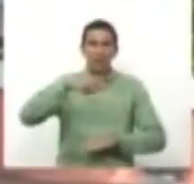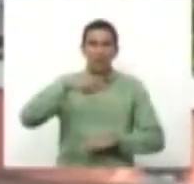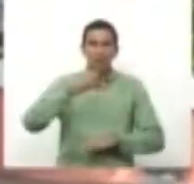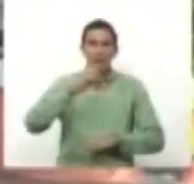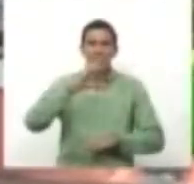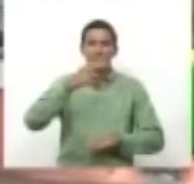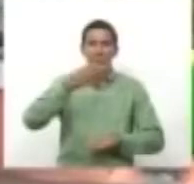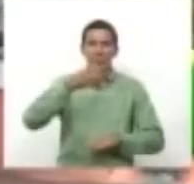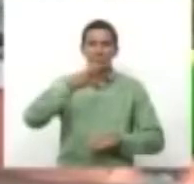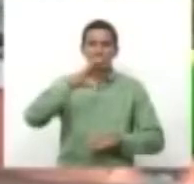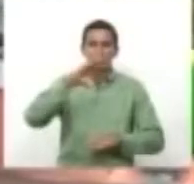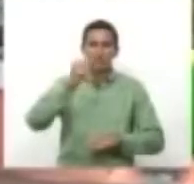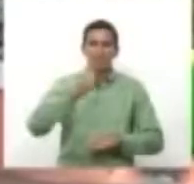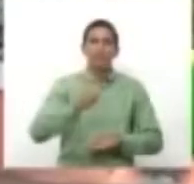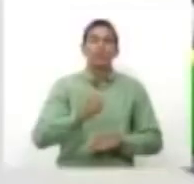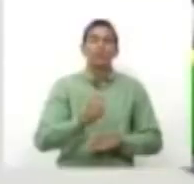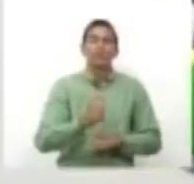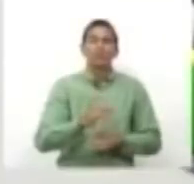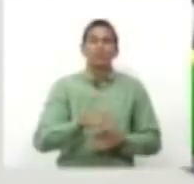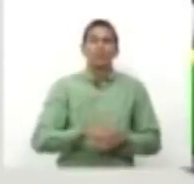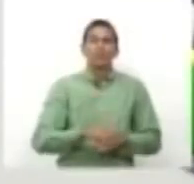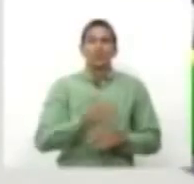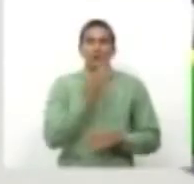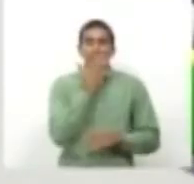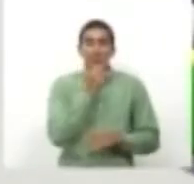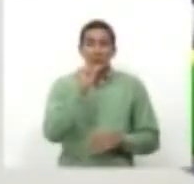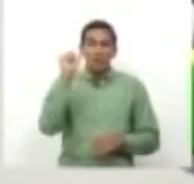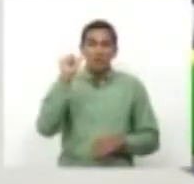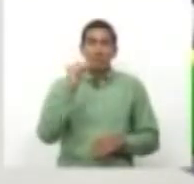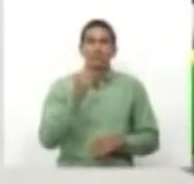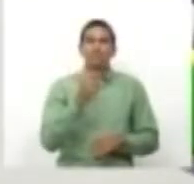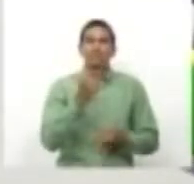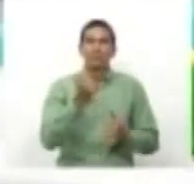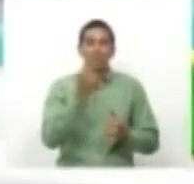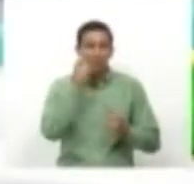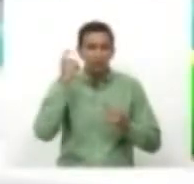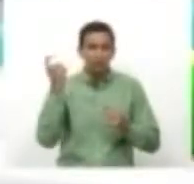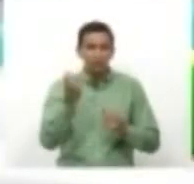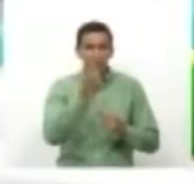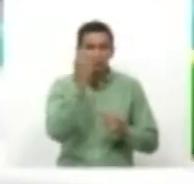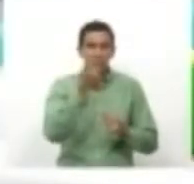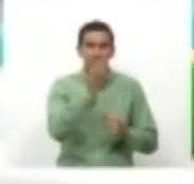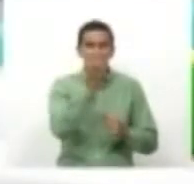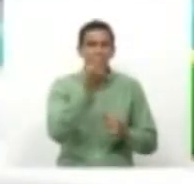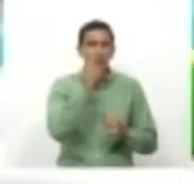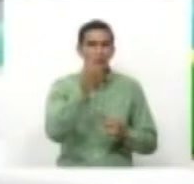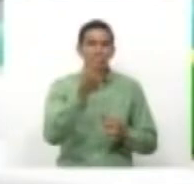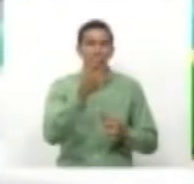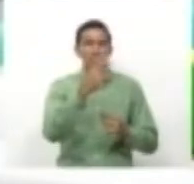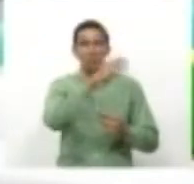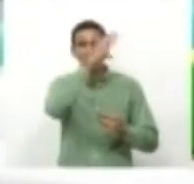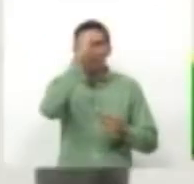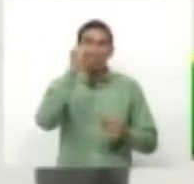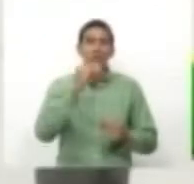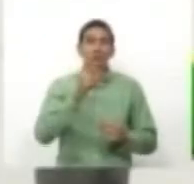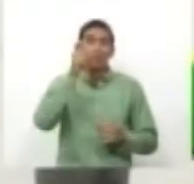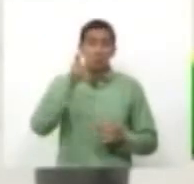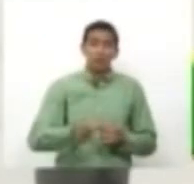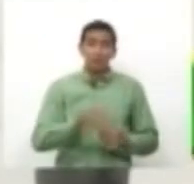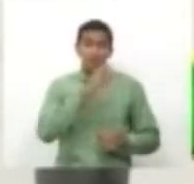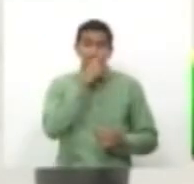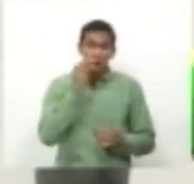Escondido en la zona rural de Riohacha, las autoridades encontraron a uno de los delincuentes más buscados en la costa caribe. Sobre José Luis Jiménez Osorio pesaba una orden de